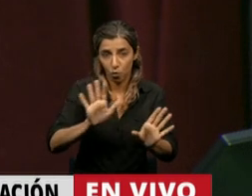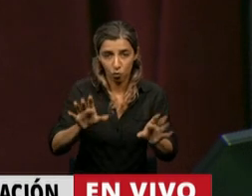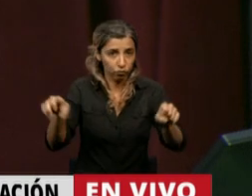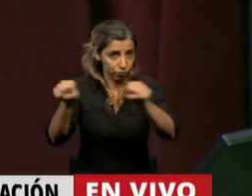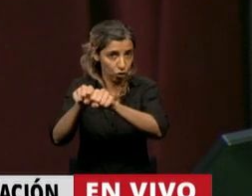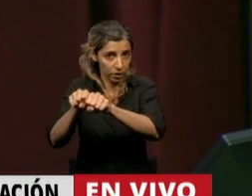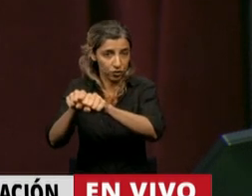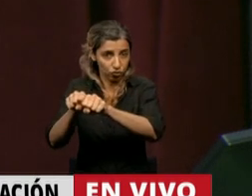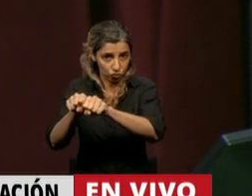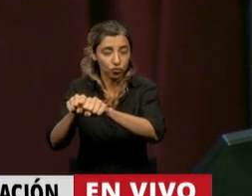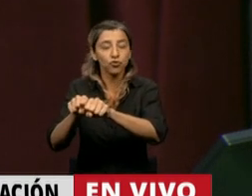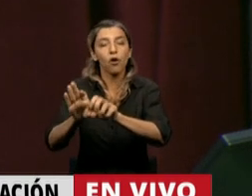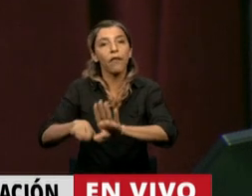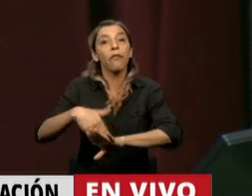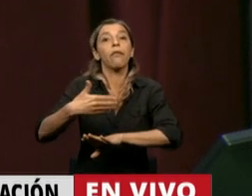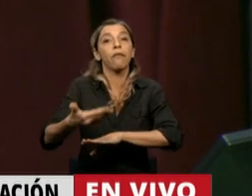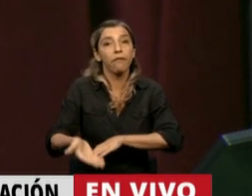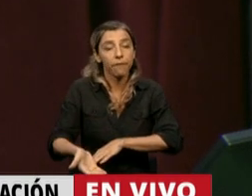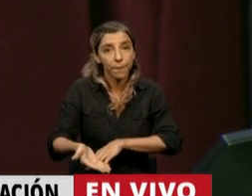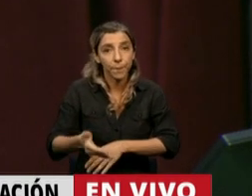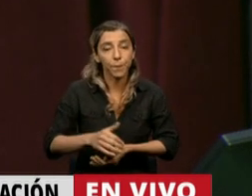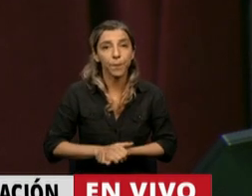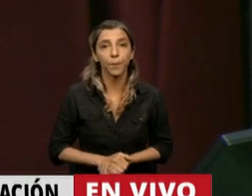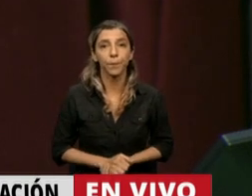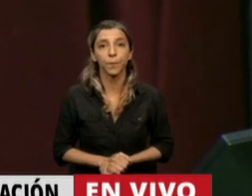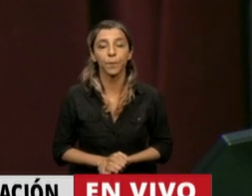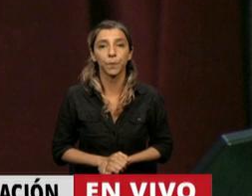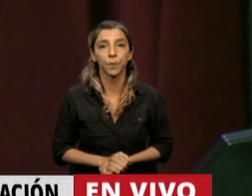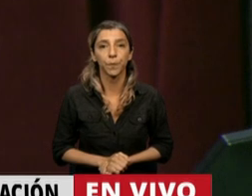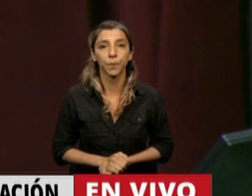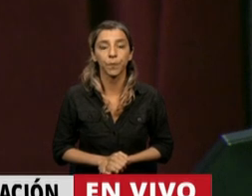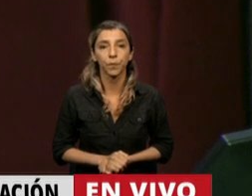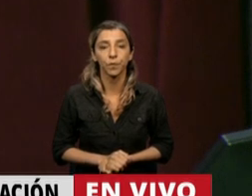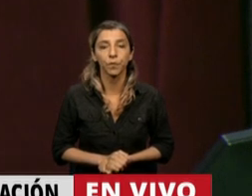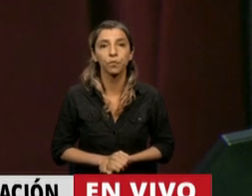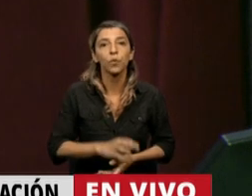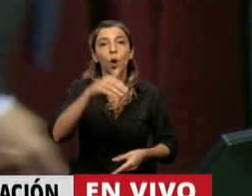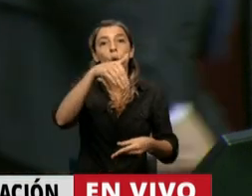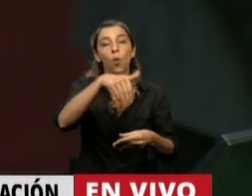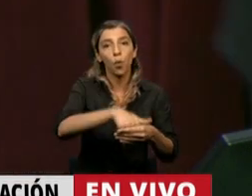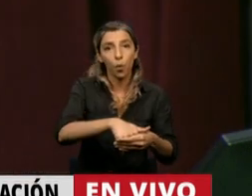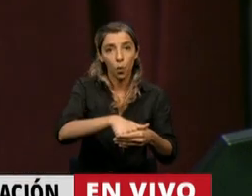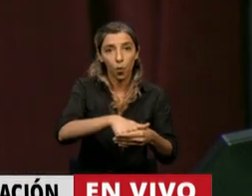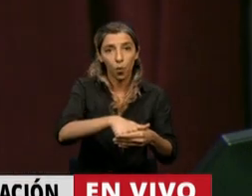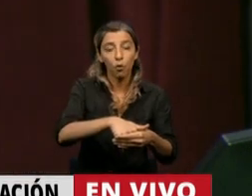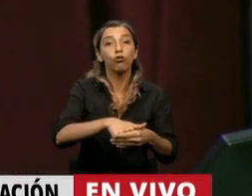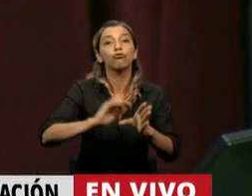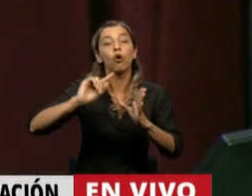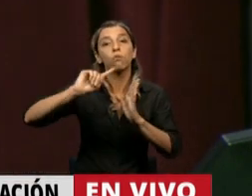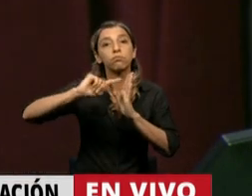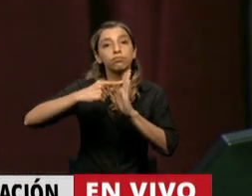después vamos a eh hacer la votación de los